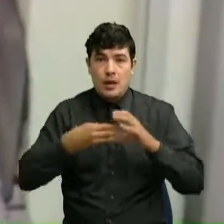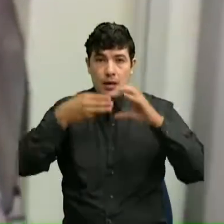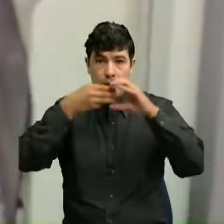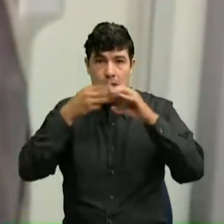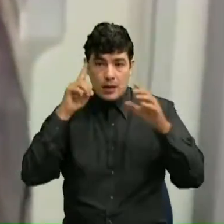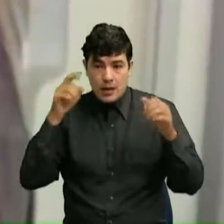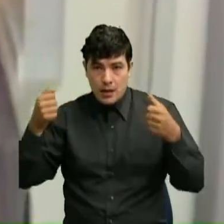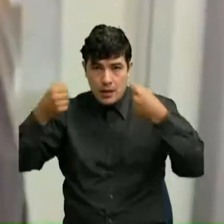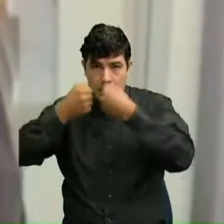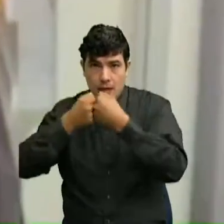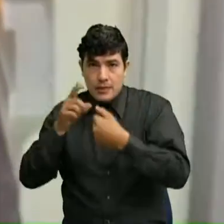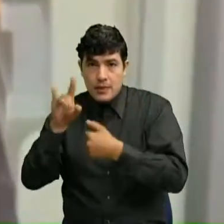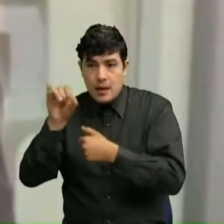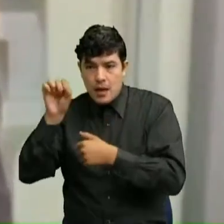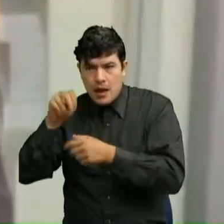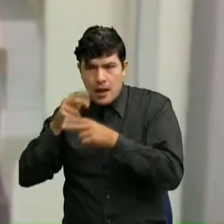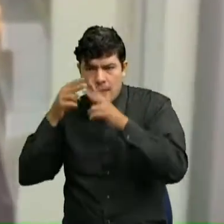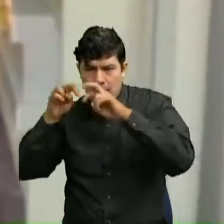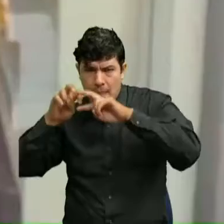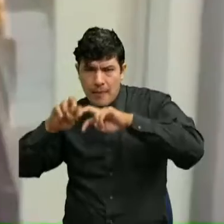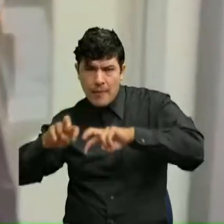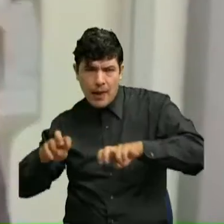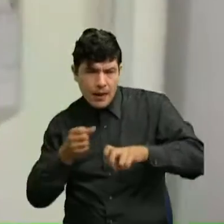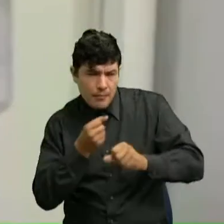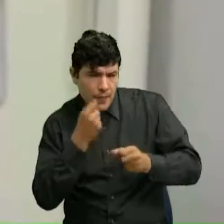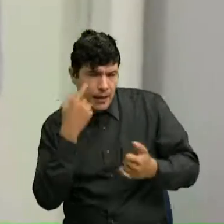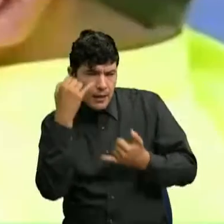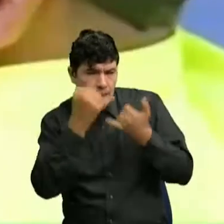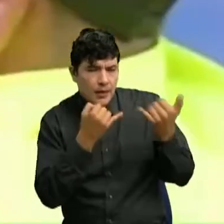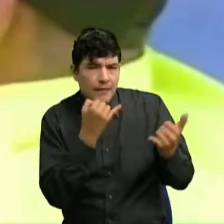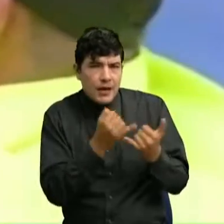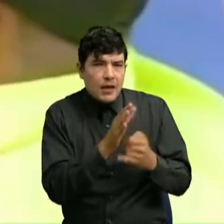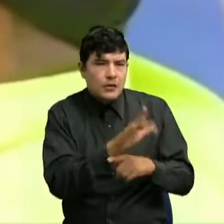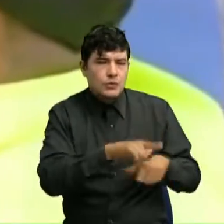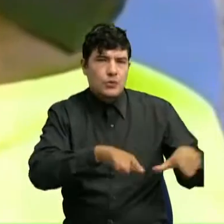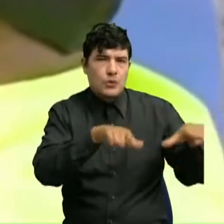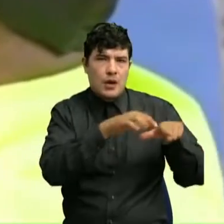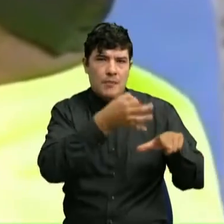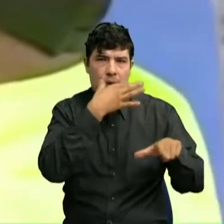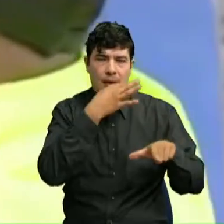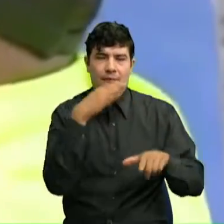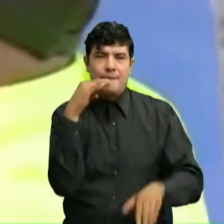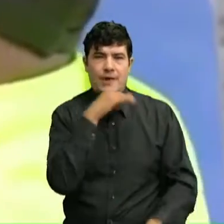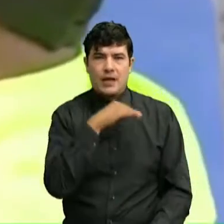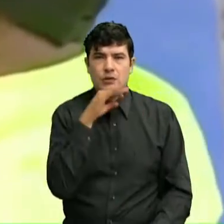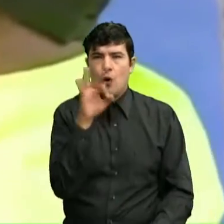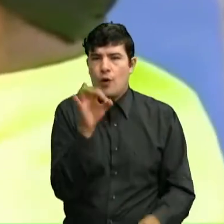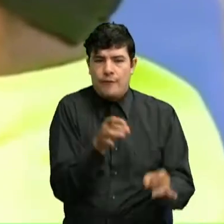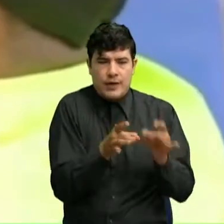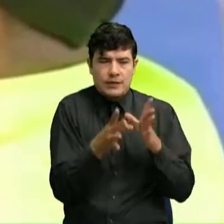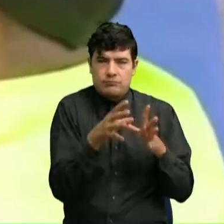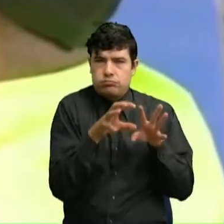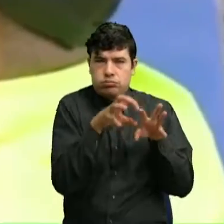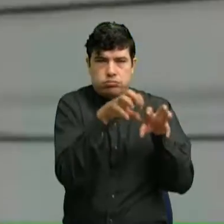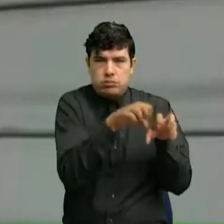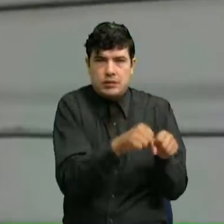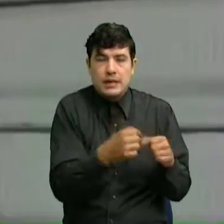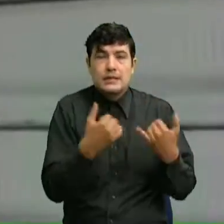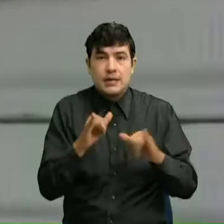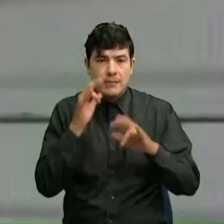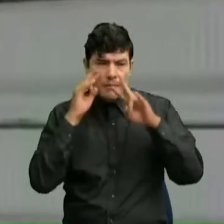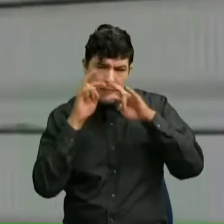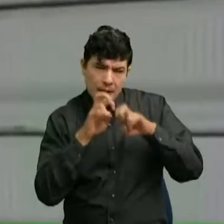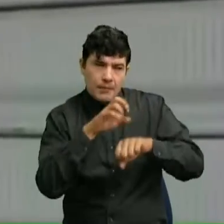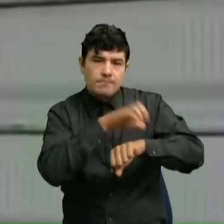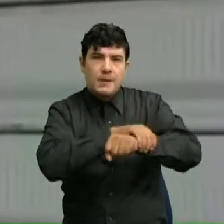DIAN, denominado Eslabón, permitió la salida de estos productos que serían comercializados en el mercado. En el hecho, fueron capturadas 5